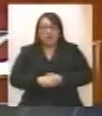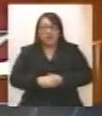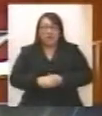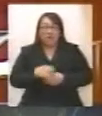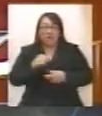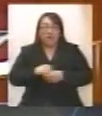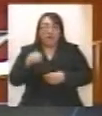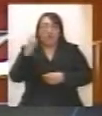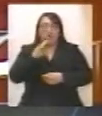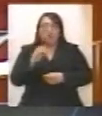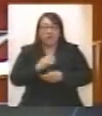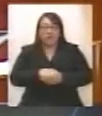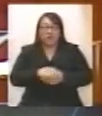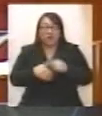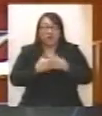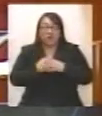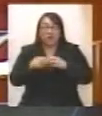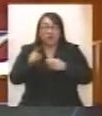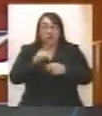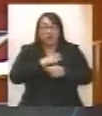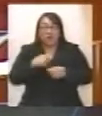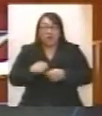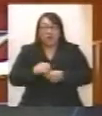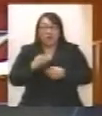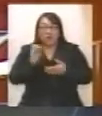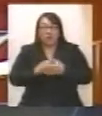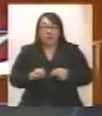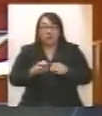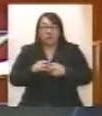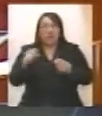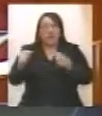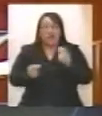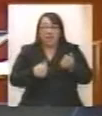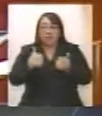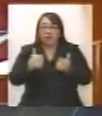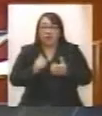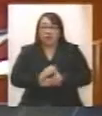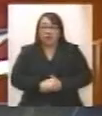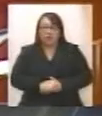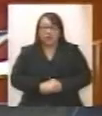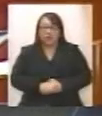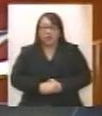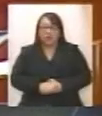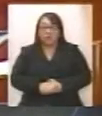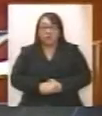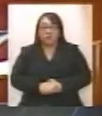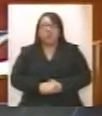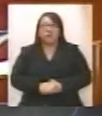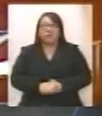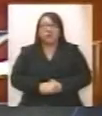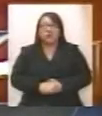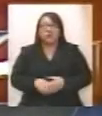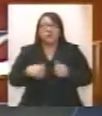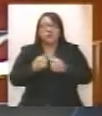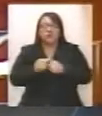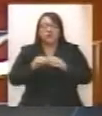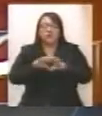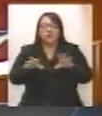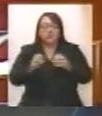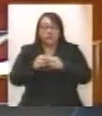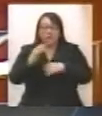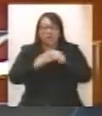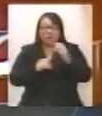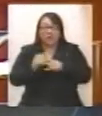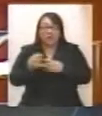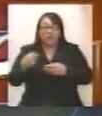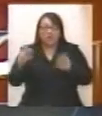la búsqueda de lograr un Estado más ágil y eficiente. En cuanto al despliegue de infraestructura